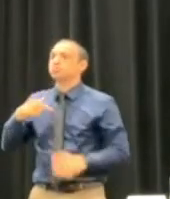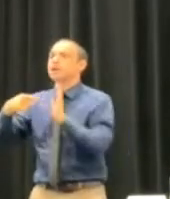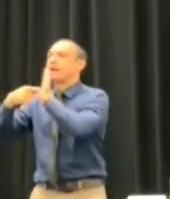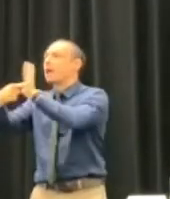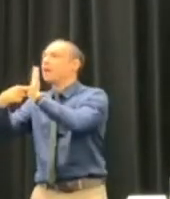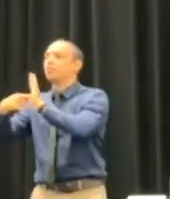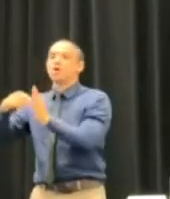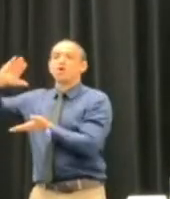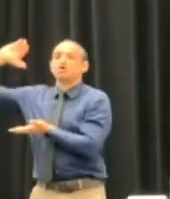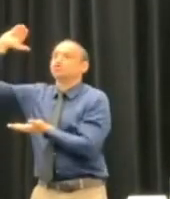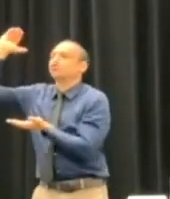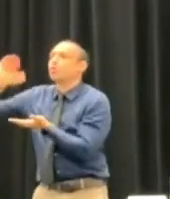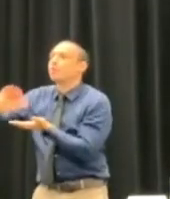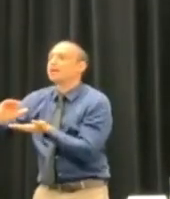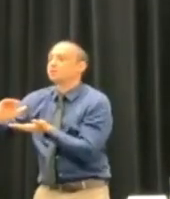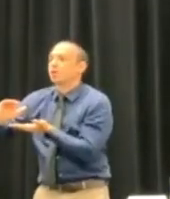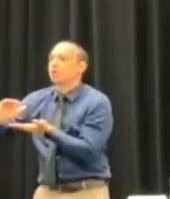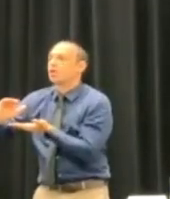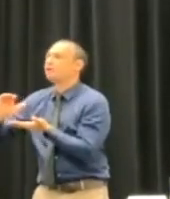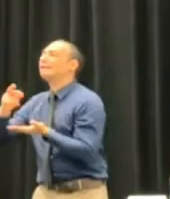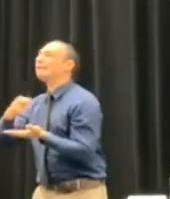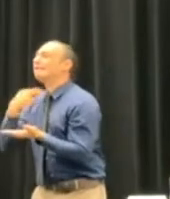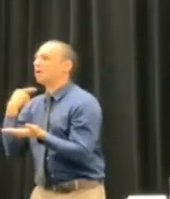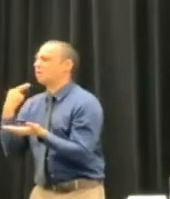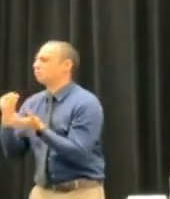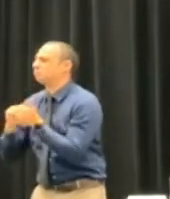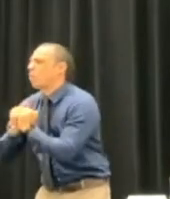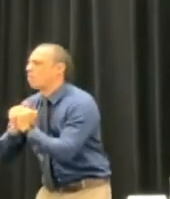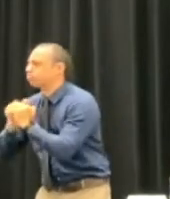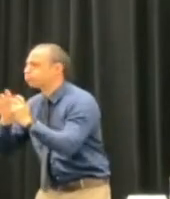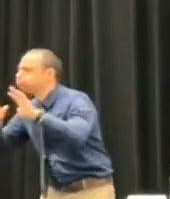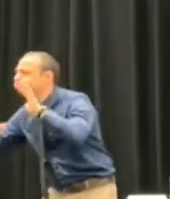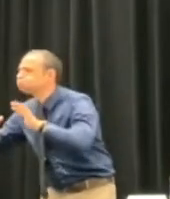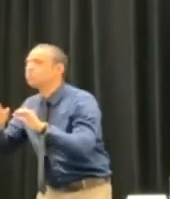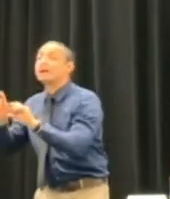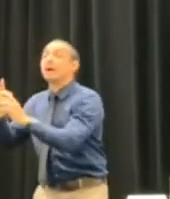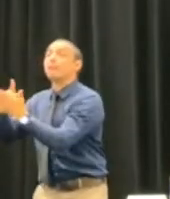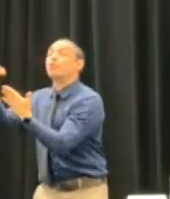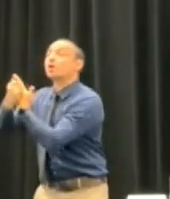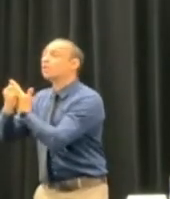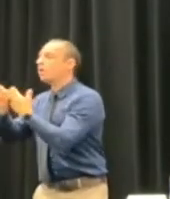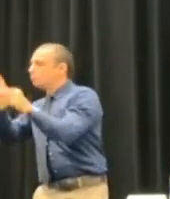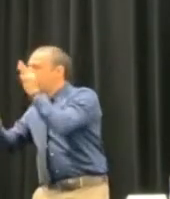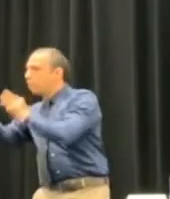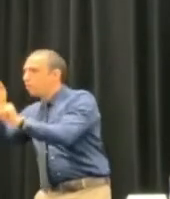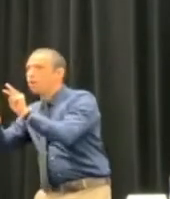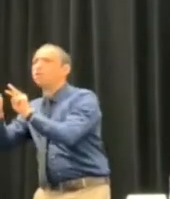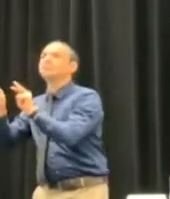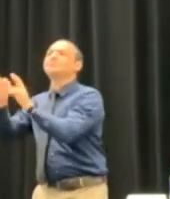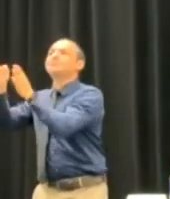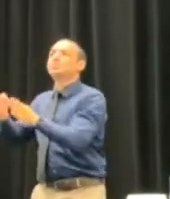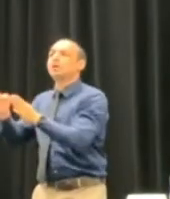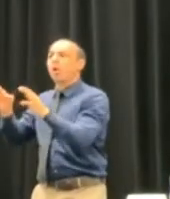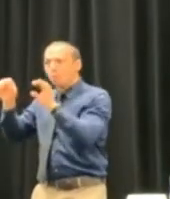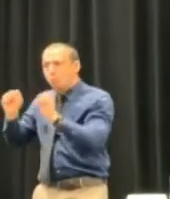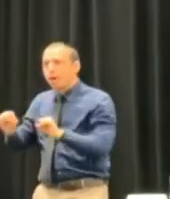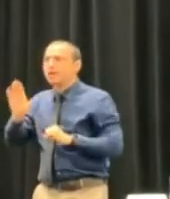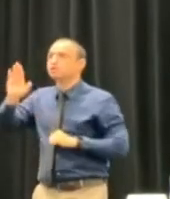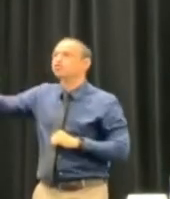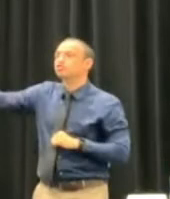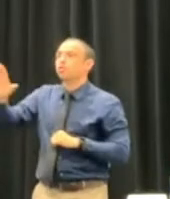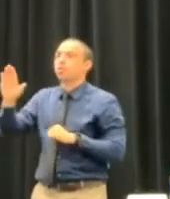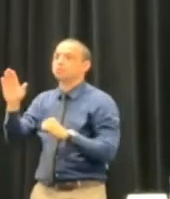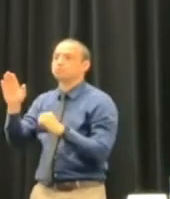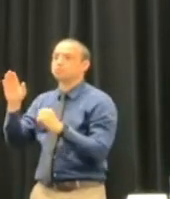oficiales de proyectos especialistas en control de proyectos entre otras cosas pueden enviar su resumen a aquellas personas interesadas que